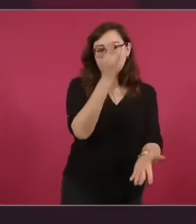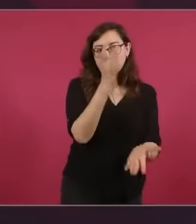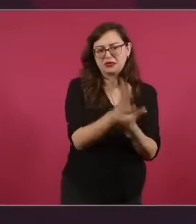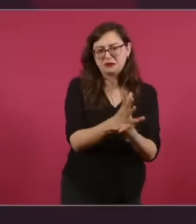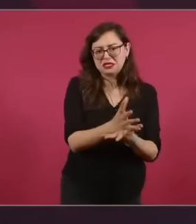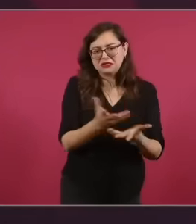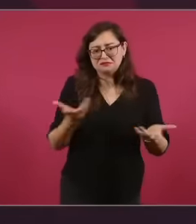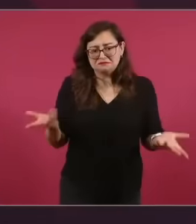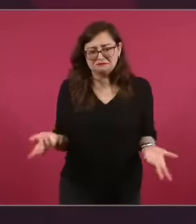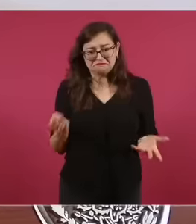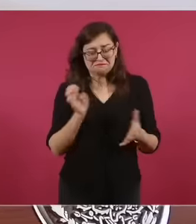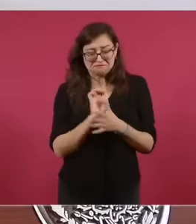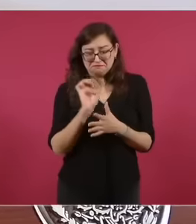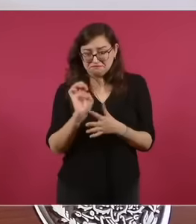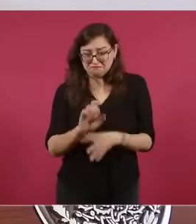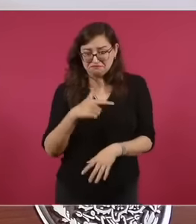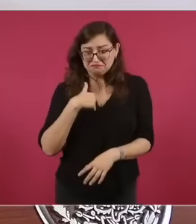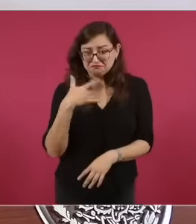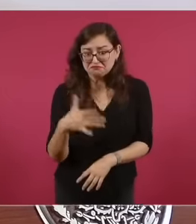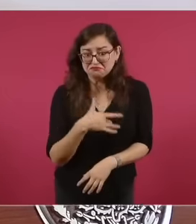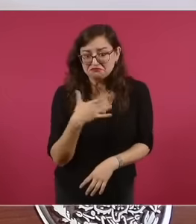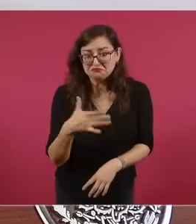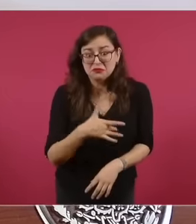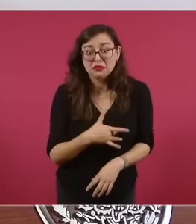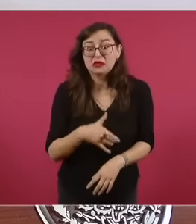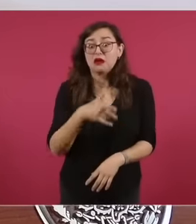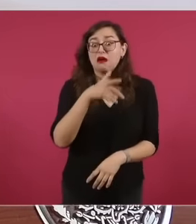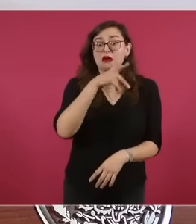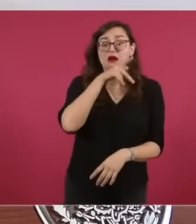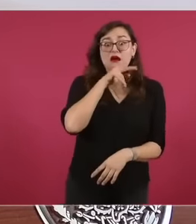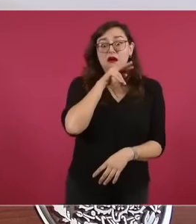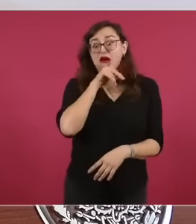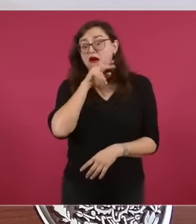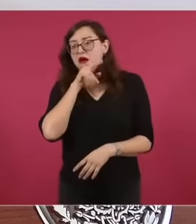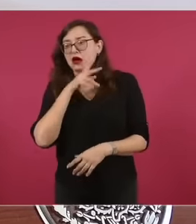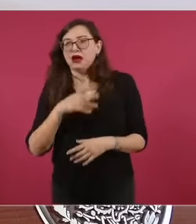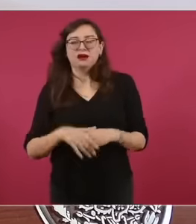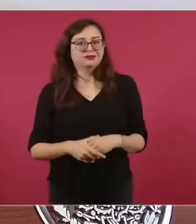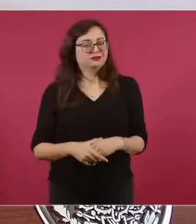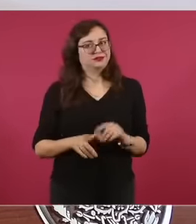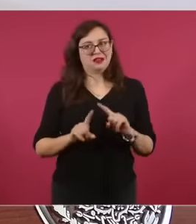razón para preocuparse. Yo